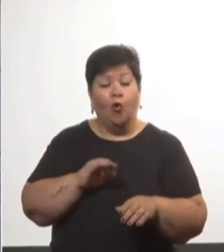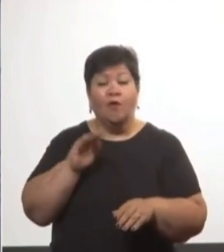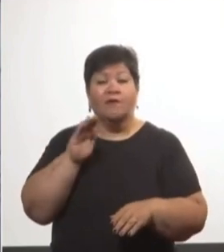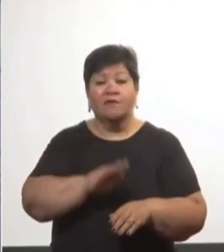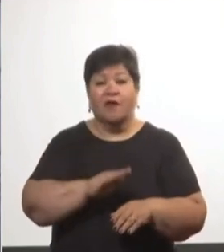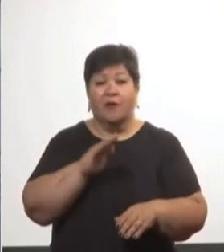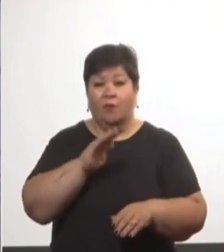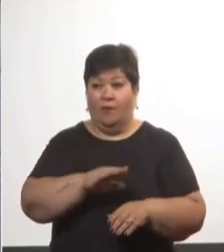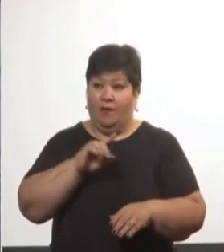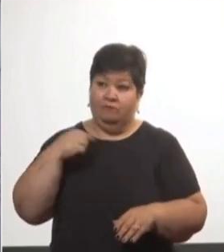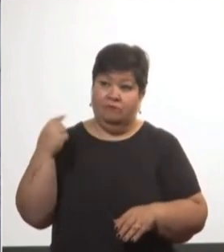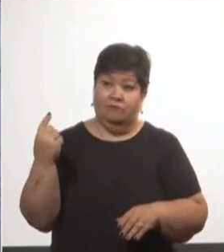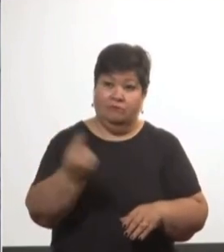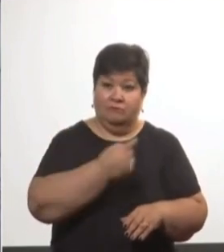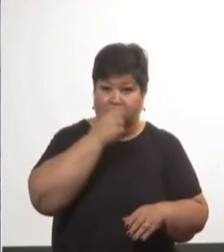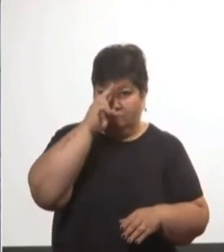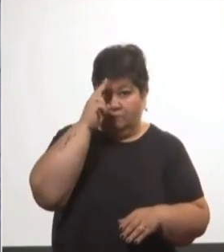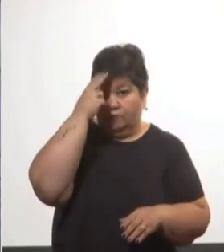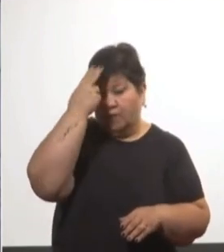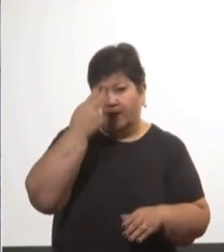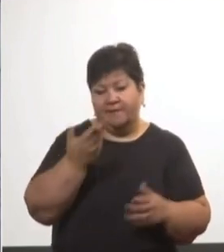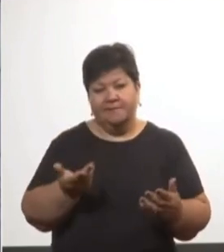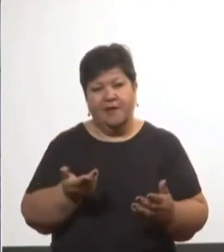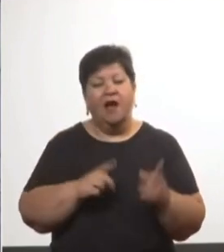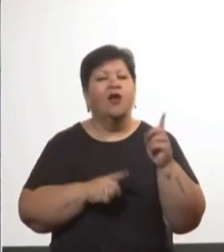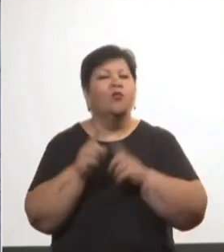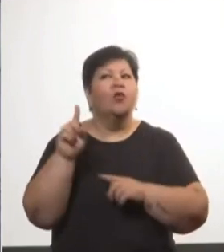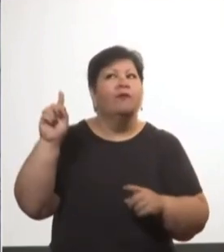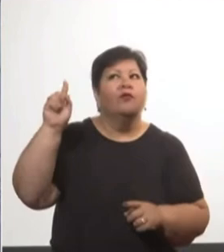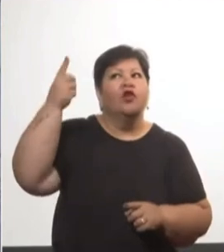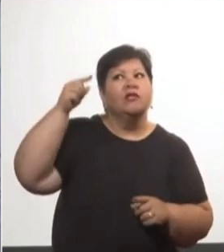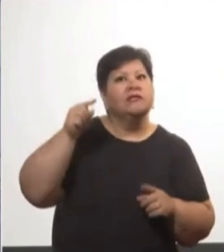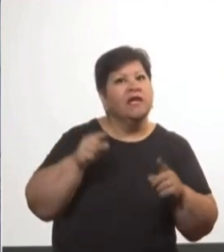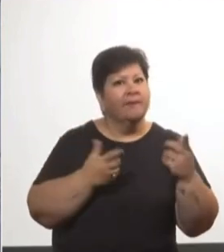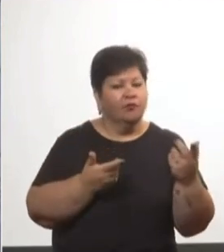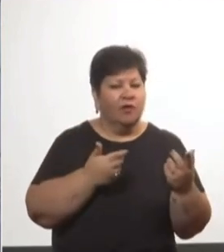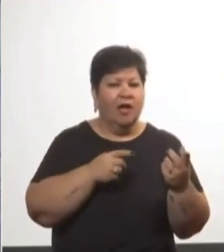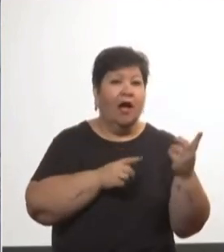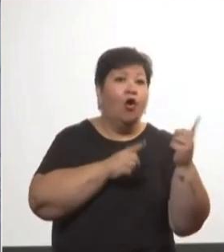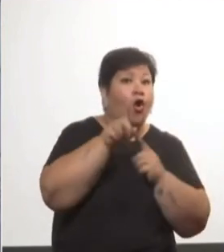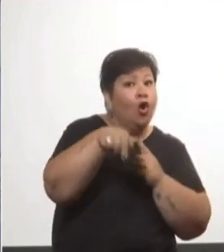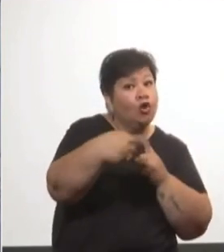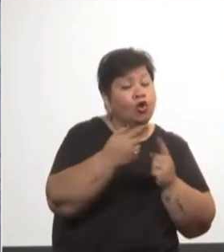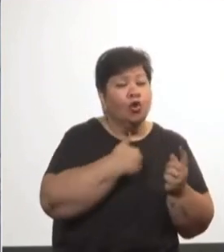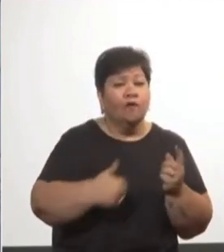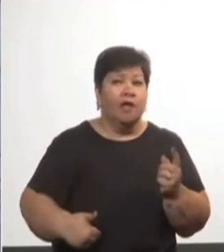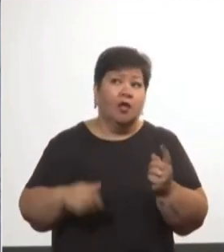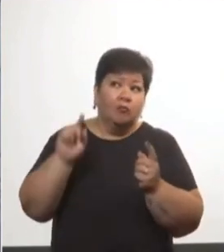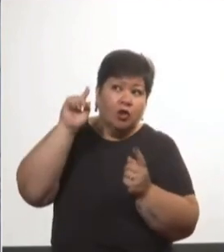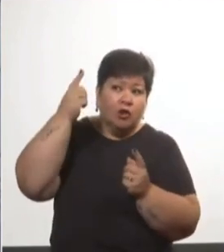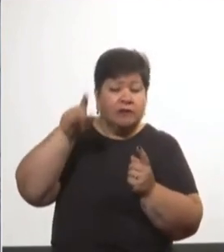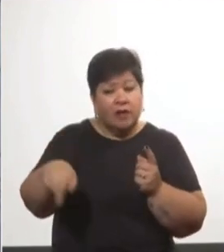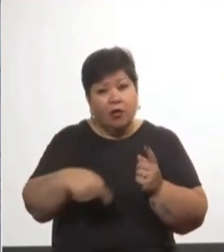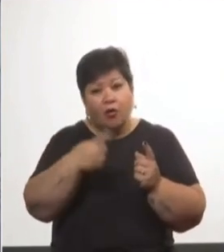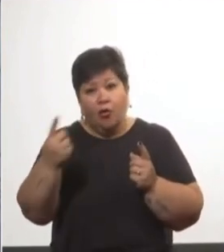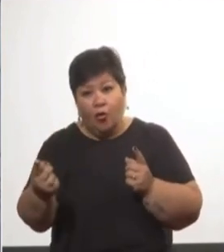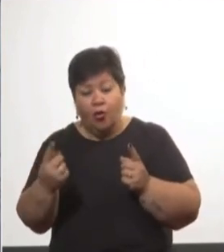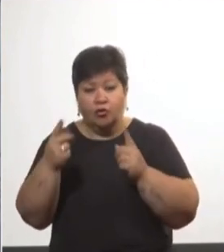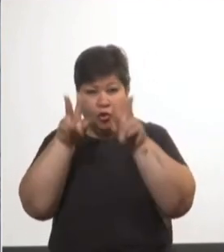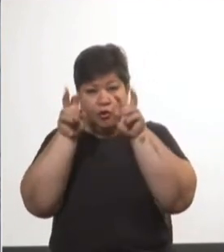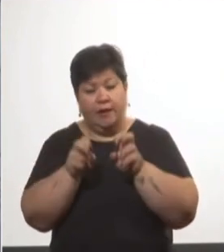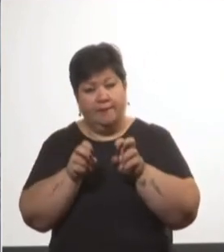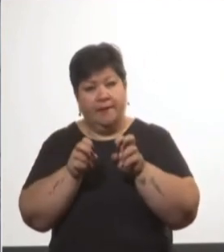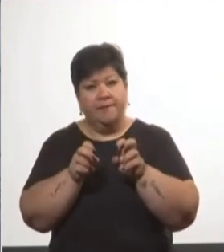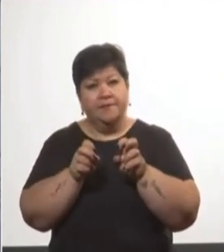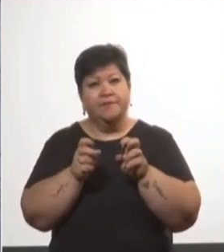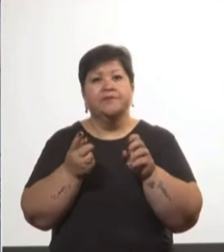Gobernar siempre es priorizar. Algunos podemos priorizar unas cosas y otros consideran otras cosas. Y quedan por